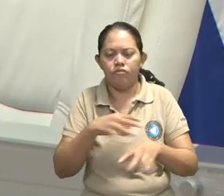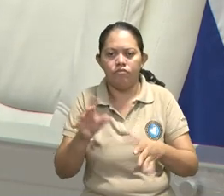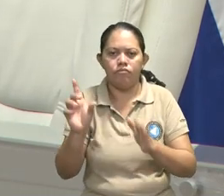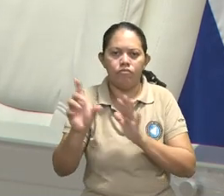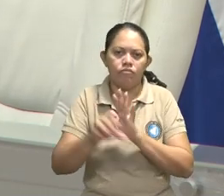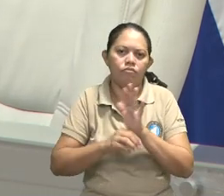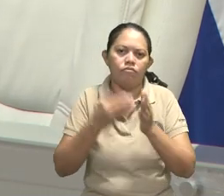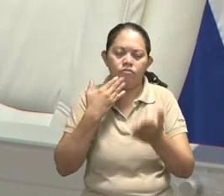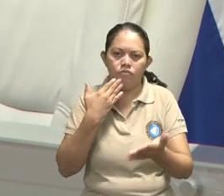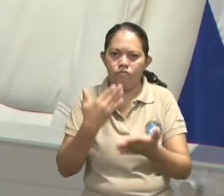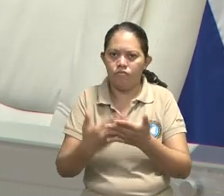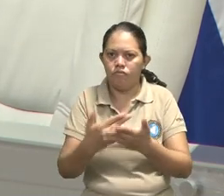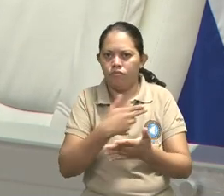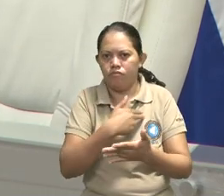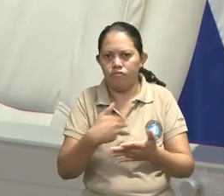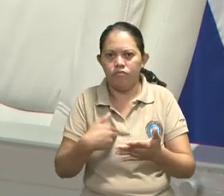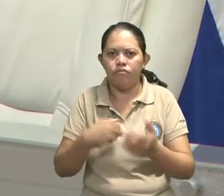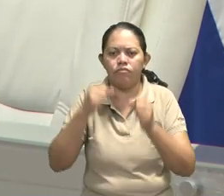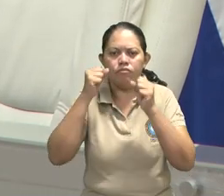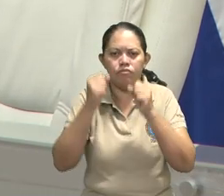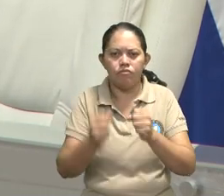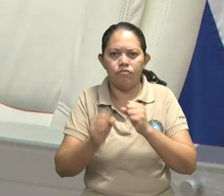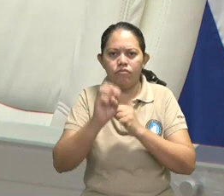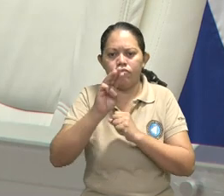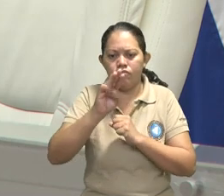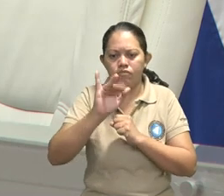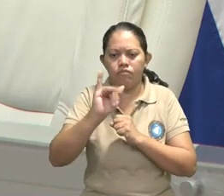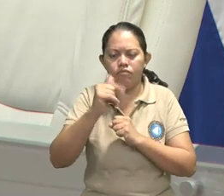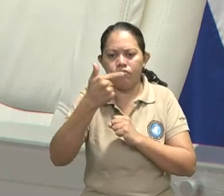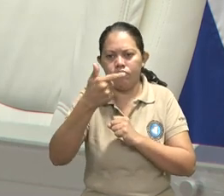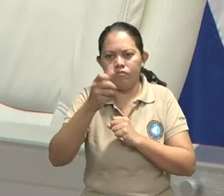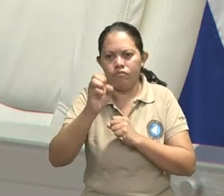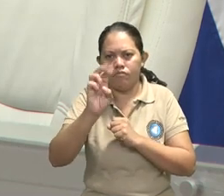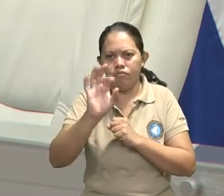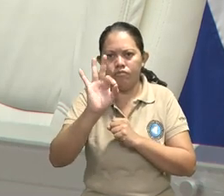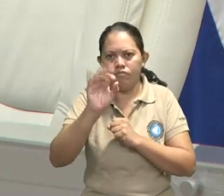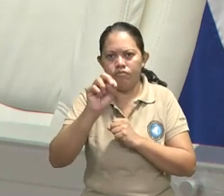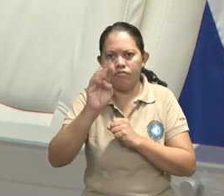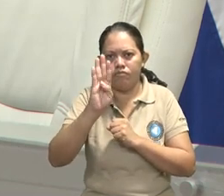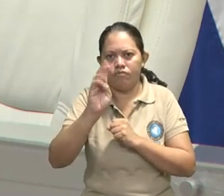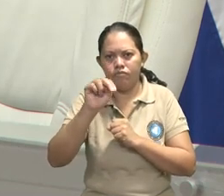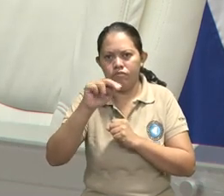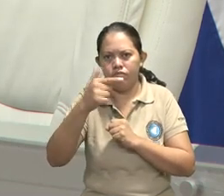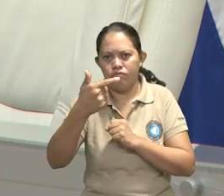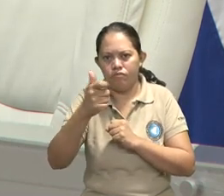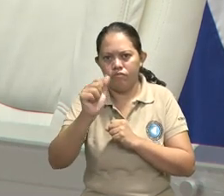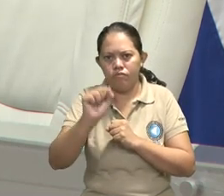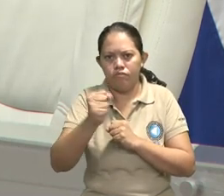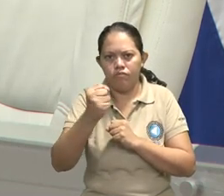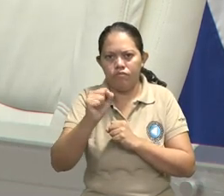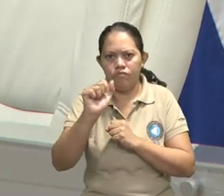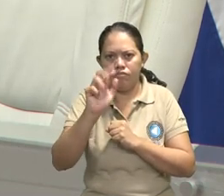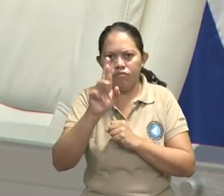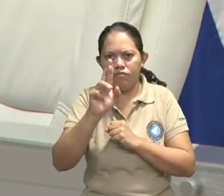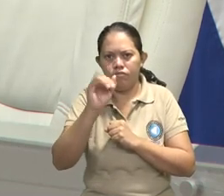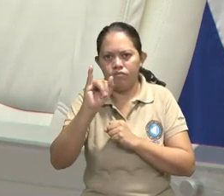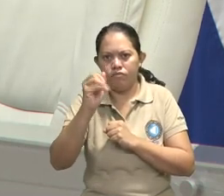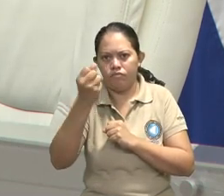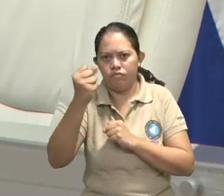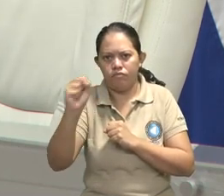aprobación de pensión de gracia a favor del señor Miguel Benito Buitrago Sarria.